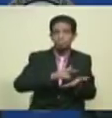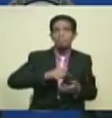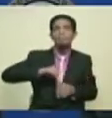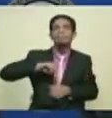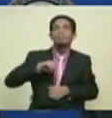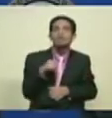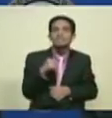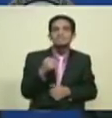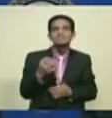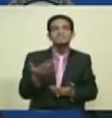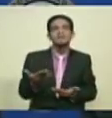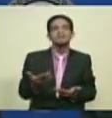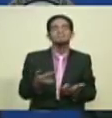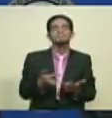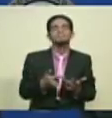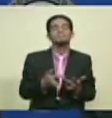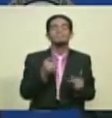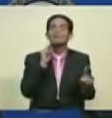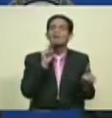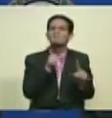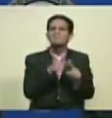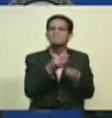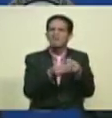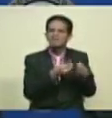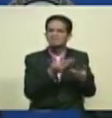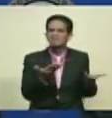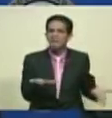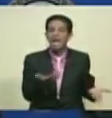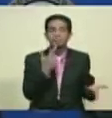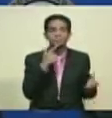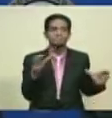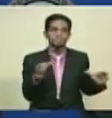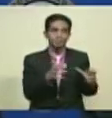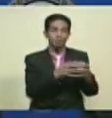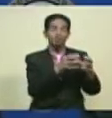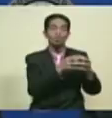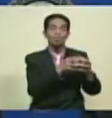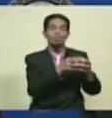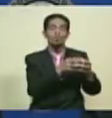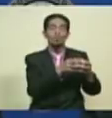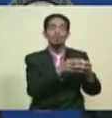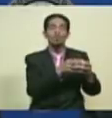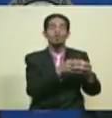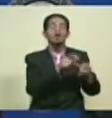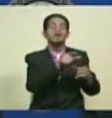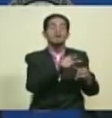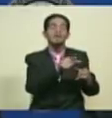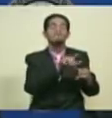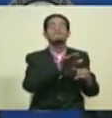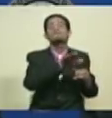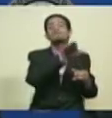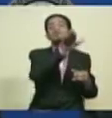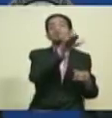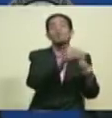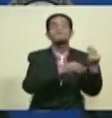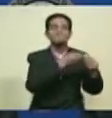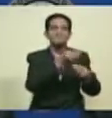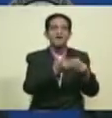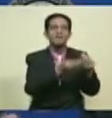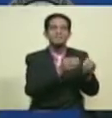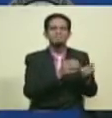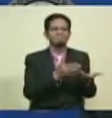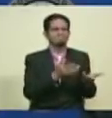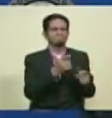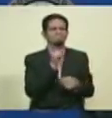decir, militares, a fin de formar con ella una Fuerza Interamericana que funcionará bajo la autoridad de esta décima reunión de consulta. Mentira,